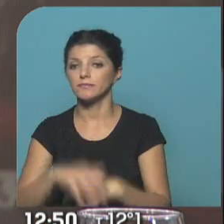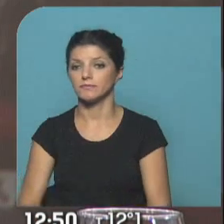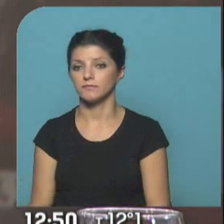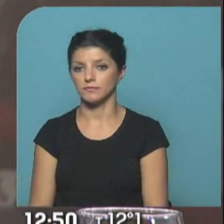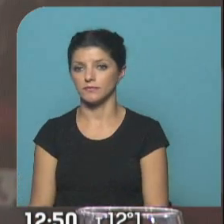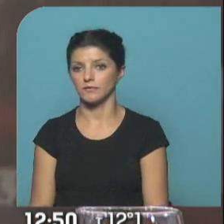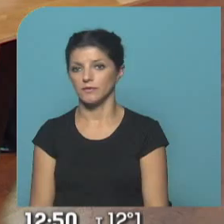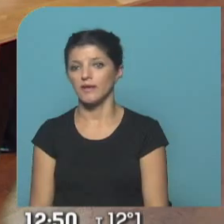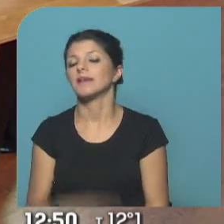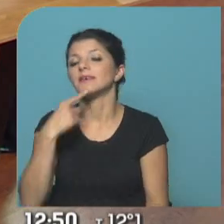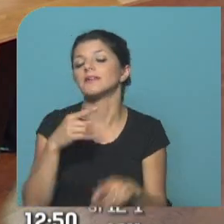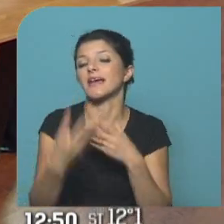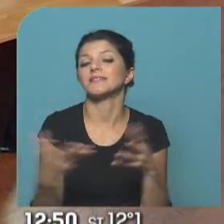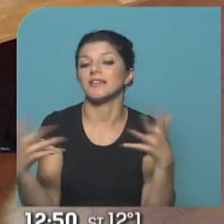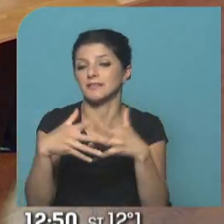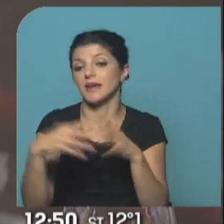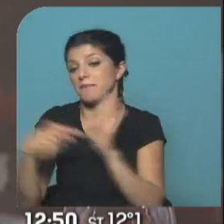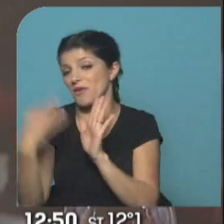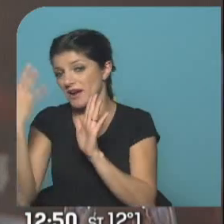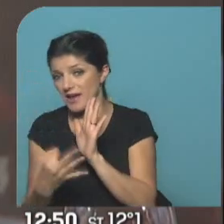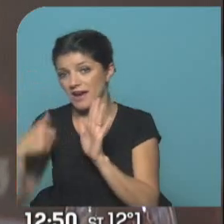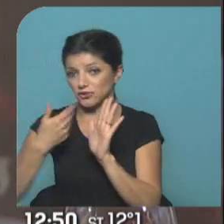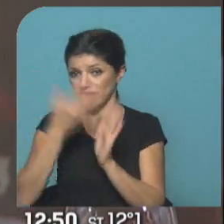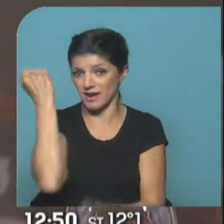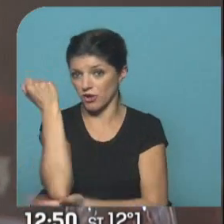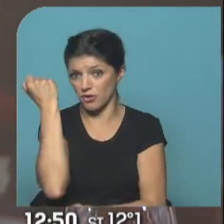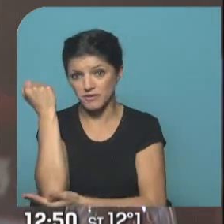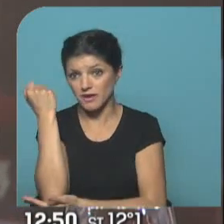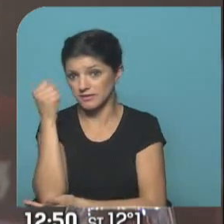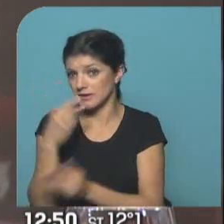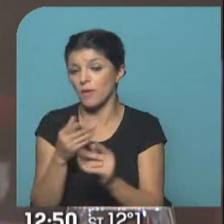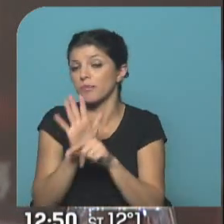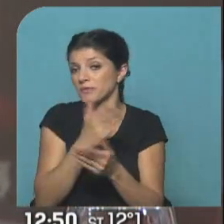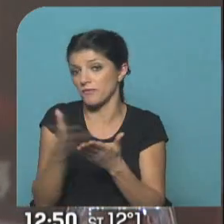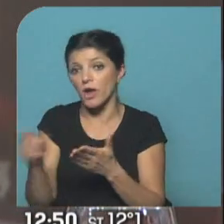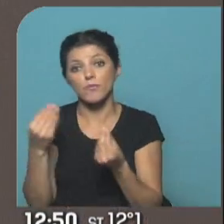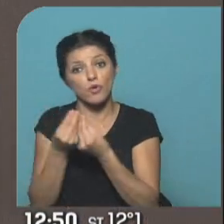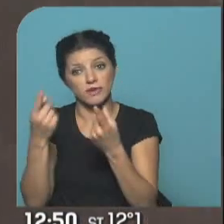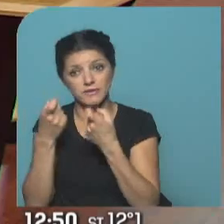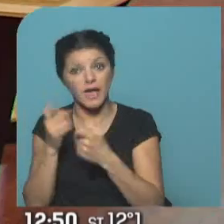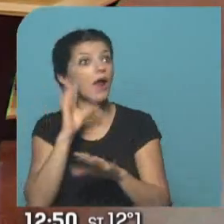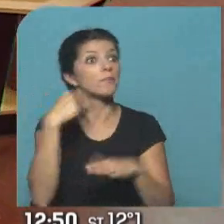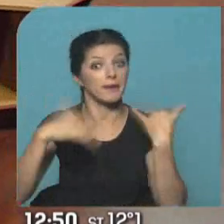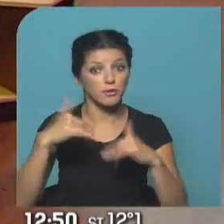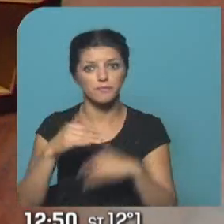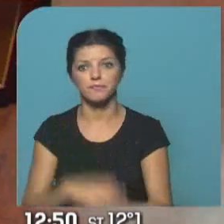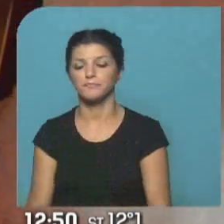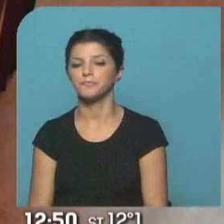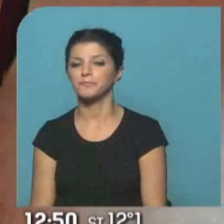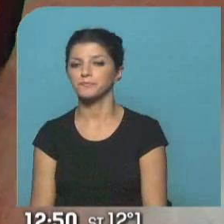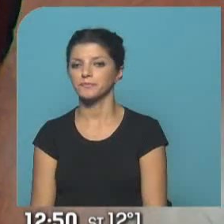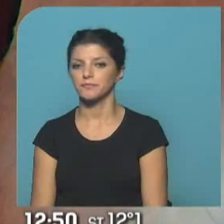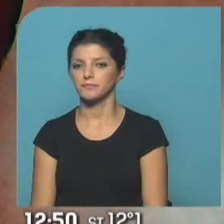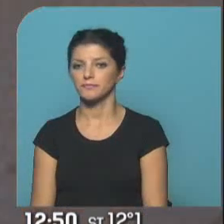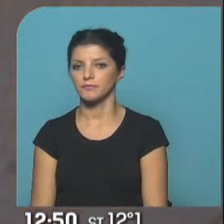políticamente integrados, pero no es cierto porque social y económicamente están fuera del sistema, con muchas necesidades. ¿Algo rápido? Sí, un solo dato. Una de